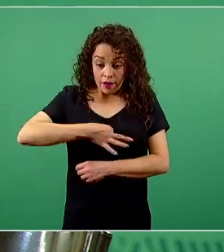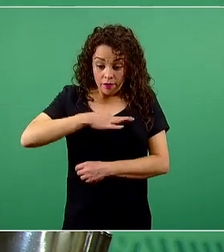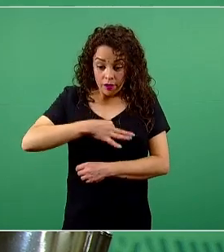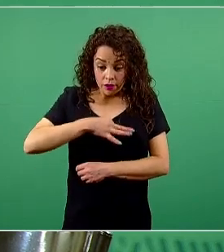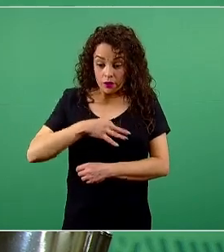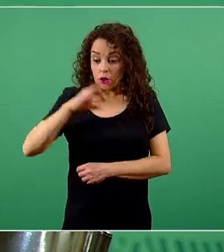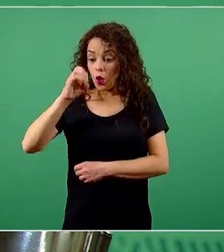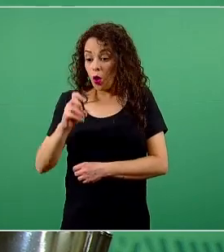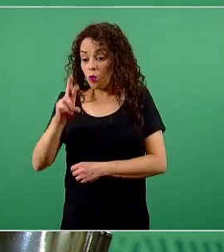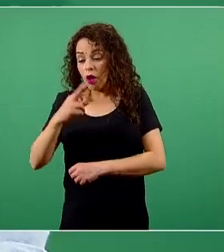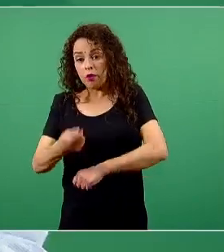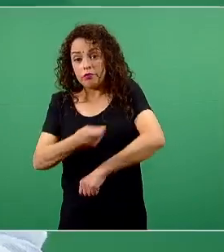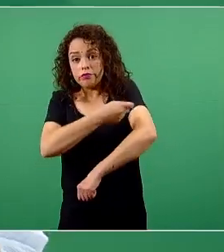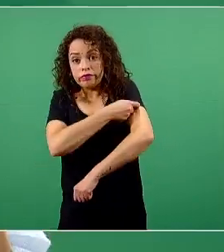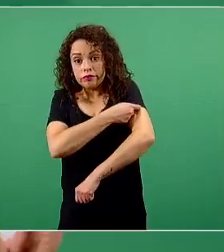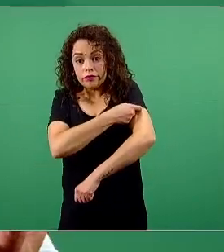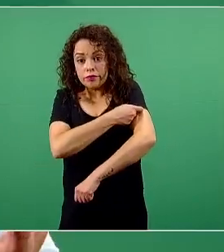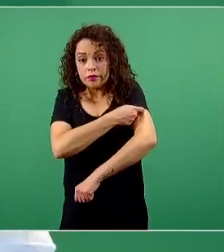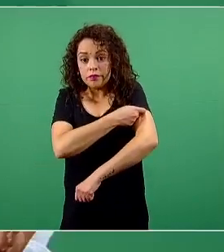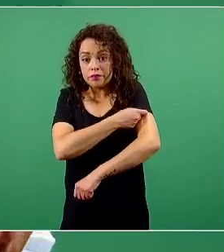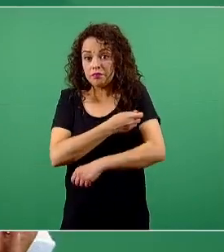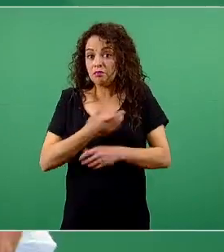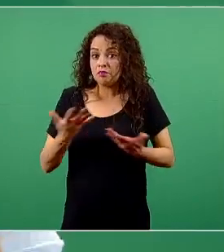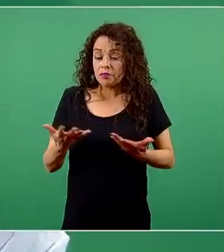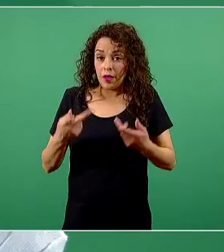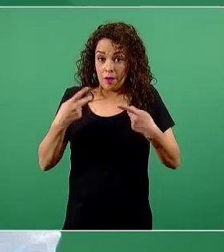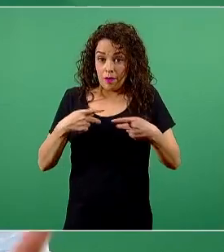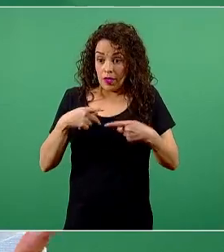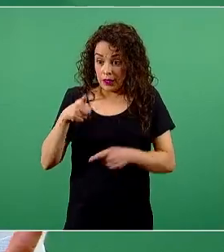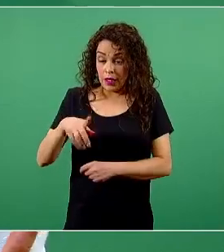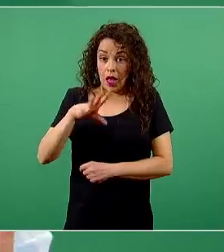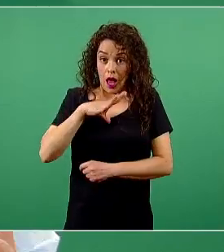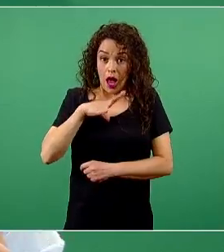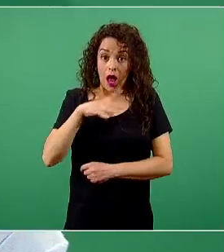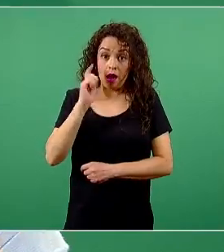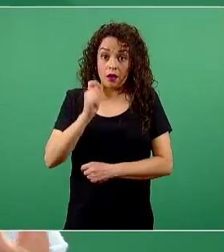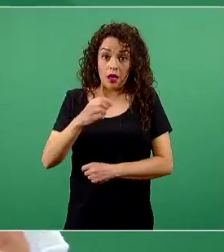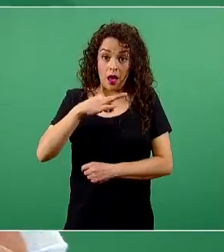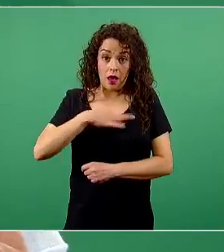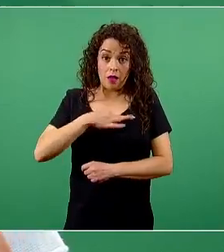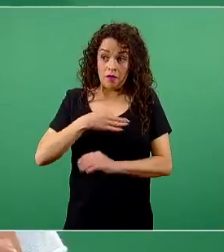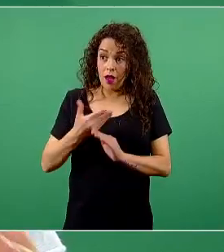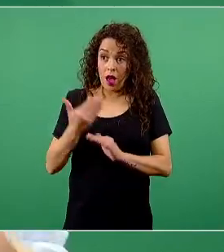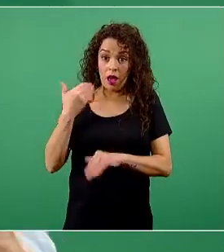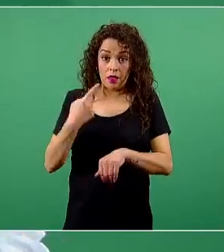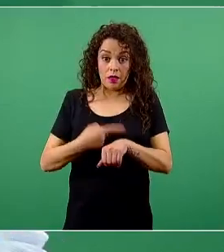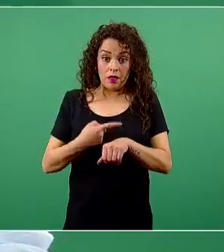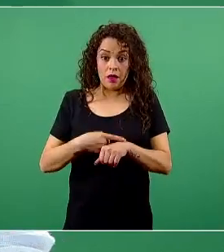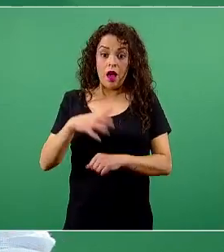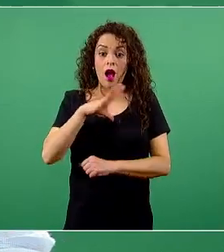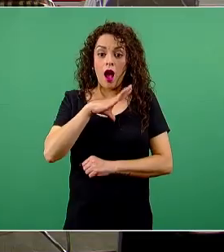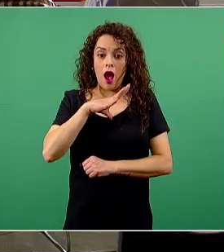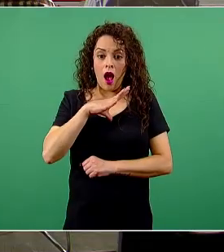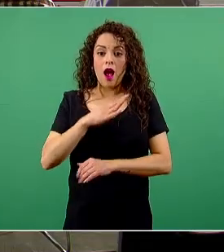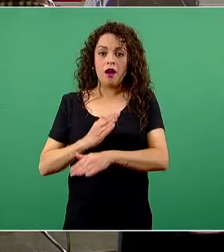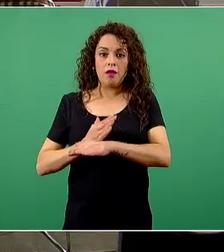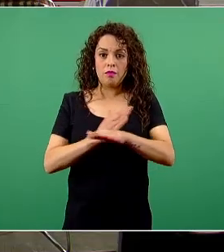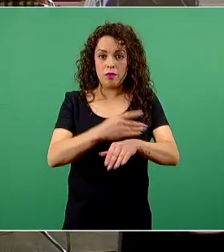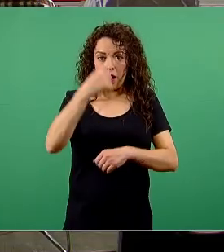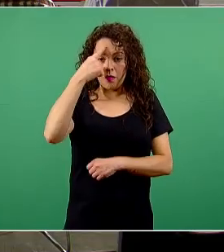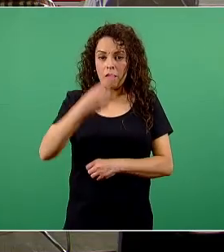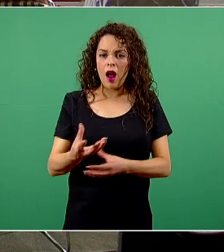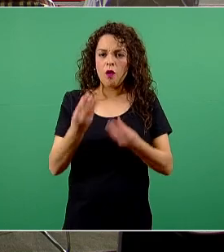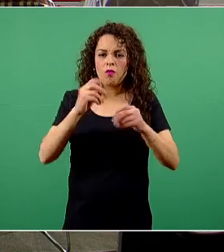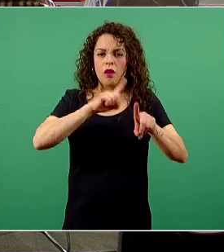producto de la vacunación, porque en la persona que tuvo infección, va a tener anticuerpos contra varias proteínas del virus.